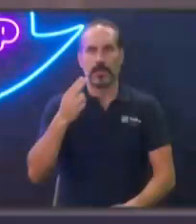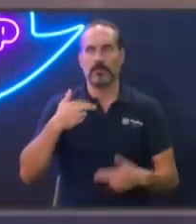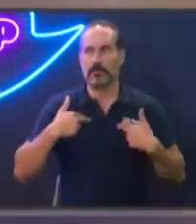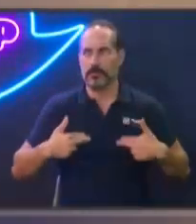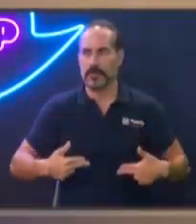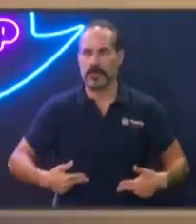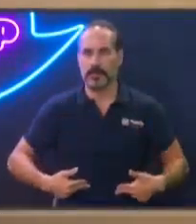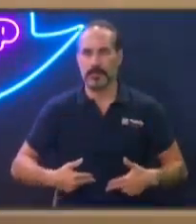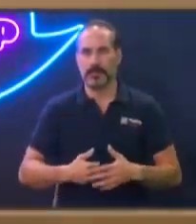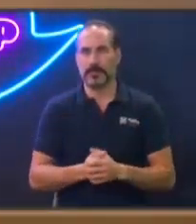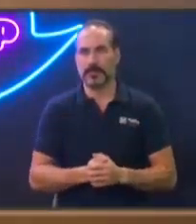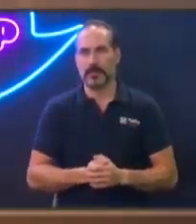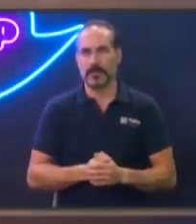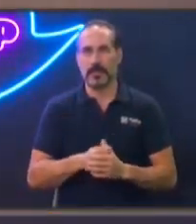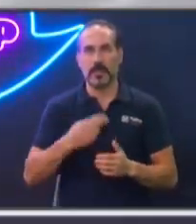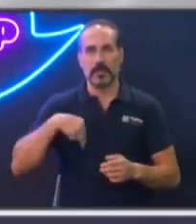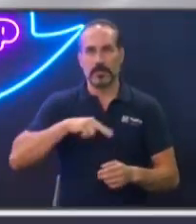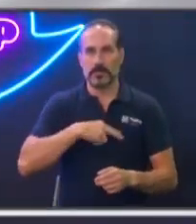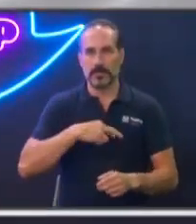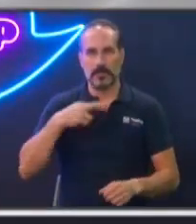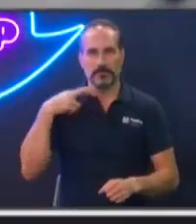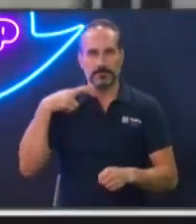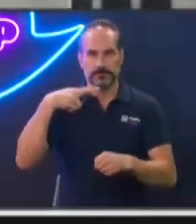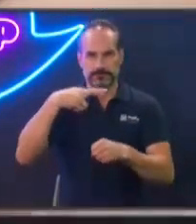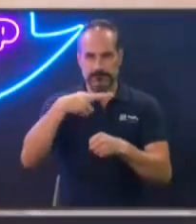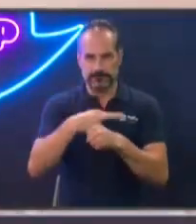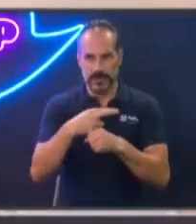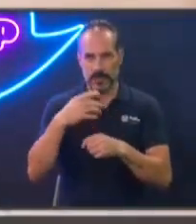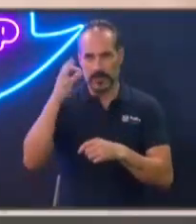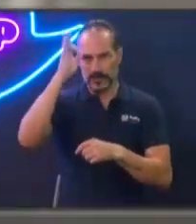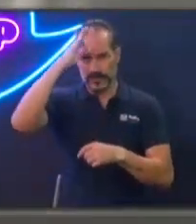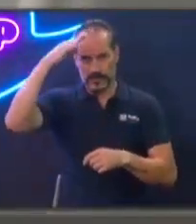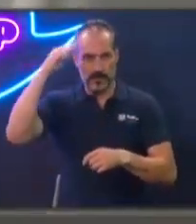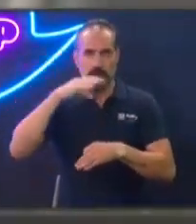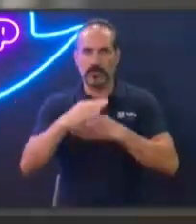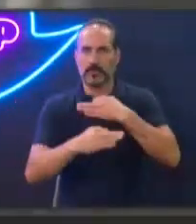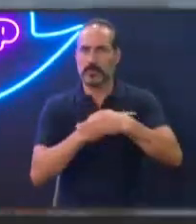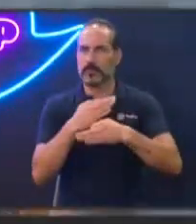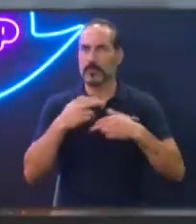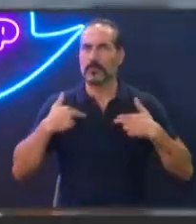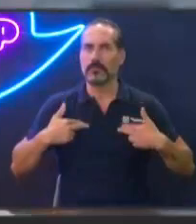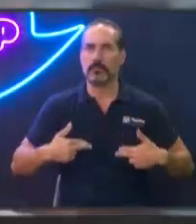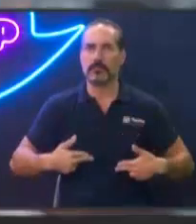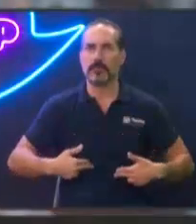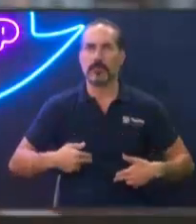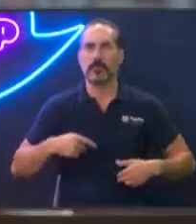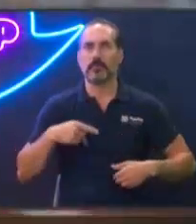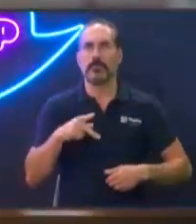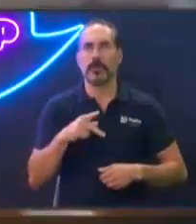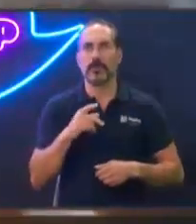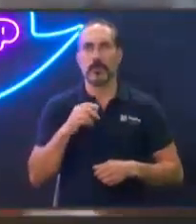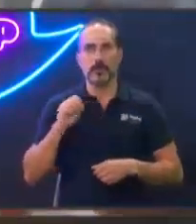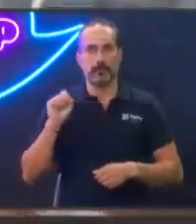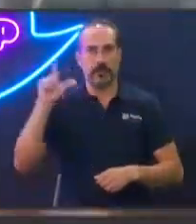humanista asumimos como filosofía el constante desarrollo y la formación humana de los próximos profesionistas del país